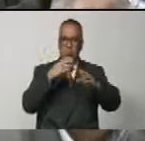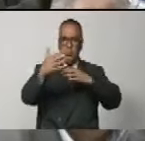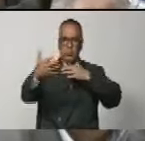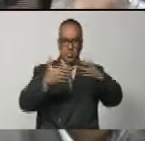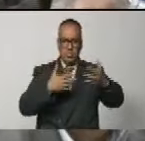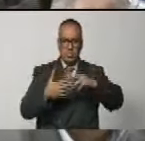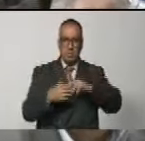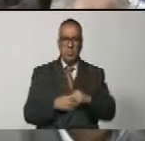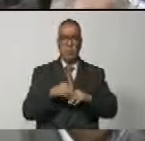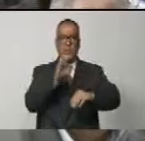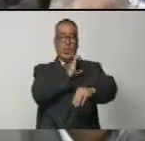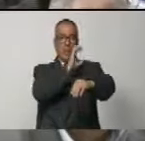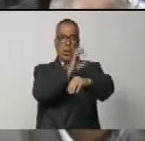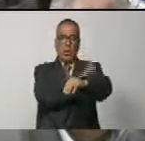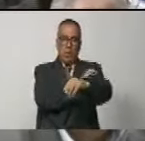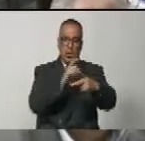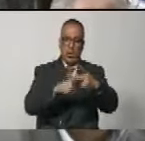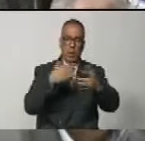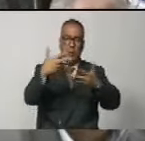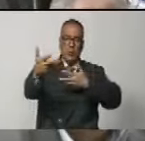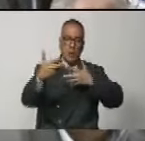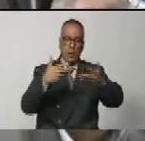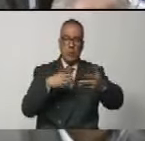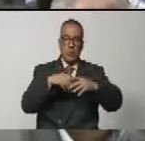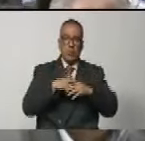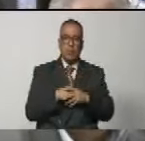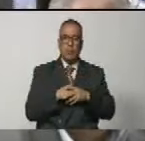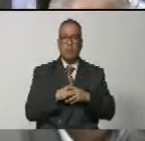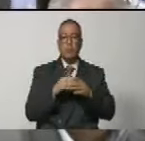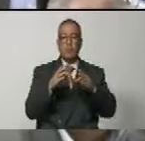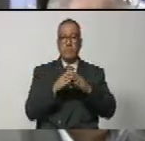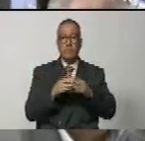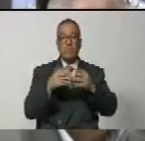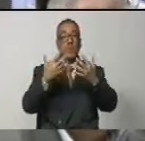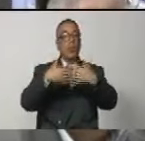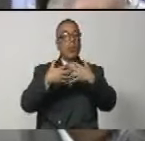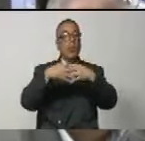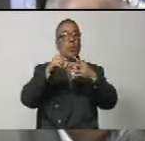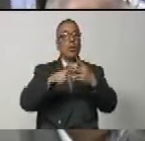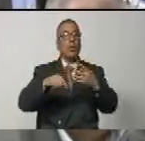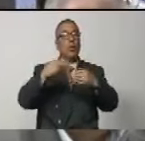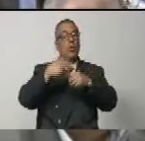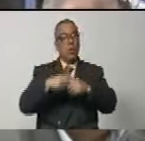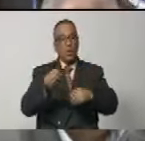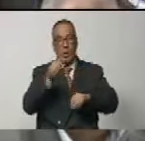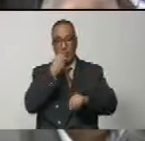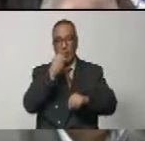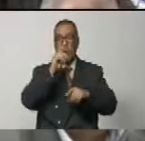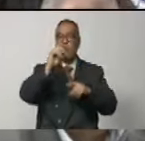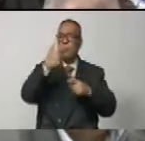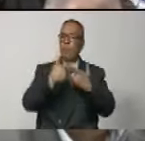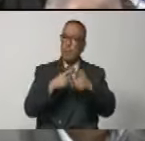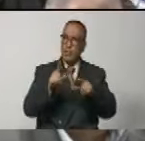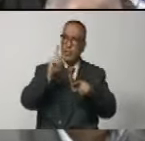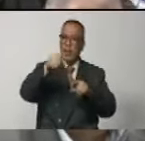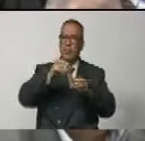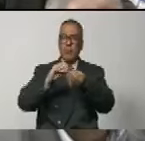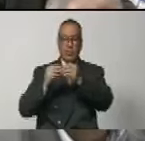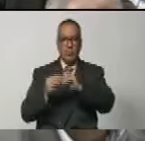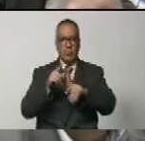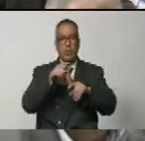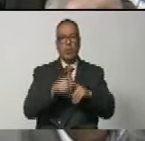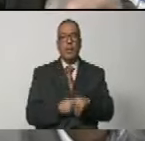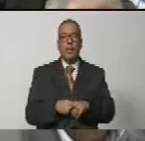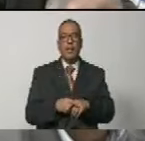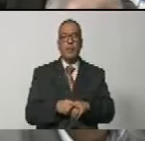intercambio en materia energética, el intercambio en materia industrial, minera, alimentaria, pero también de infraestructura,